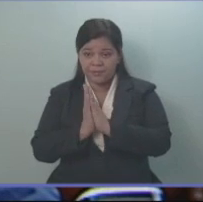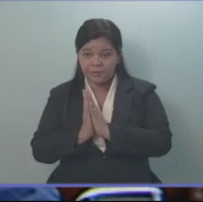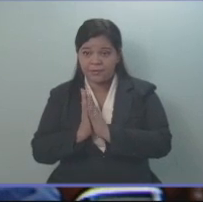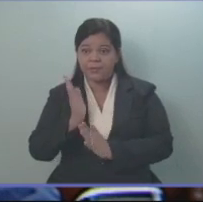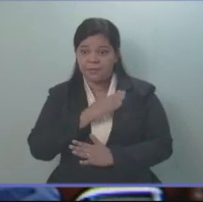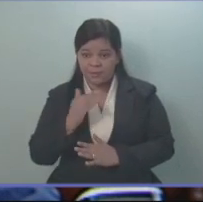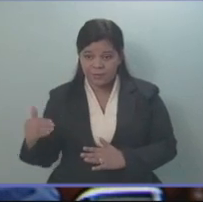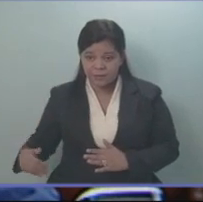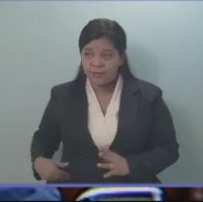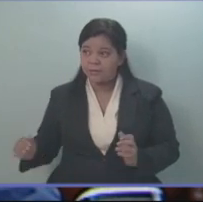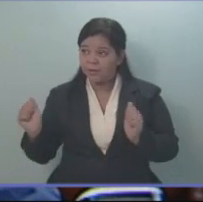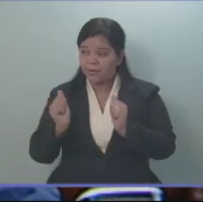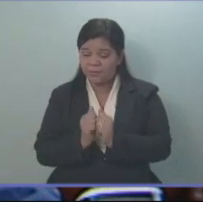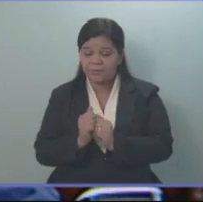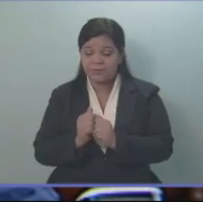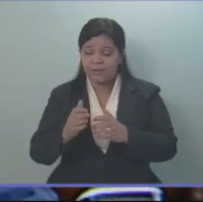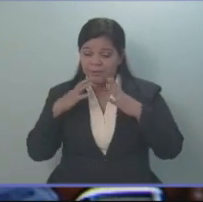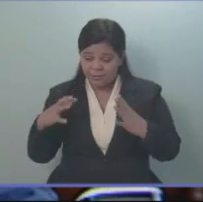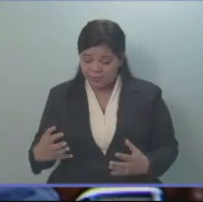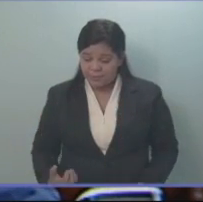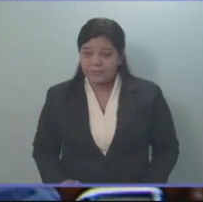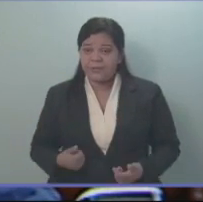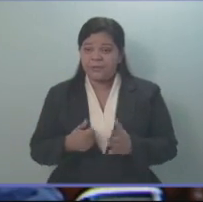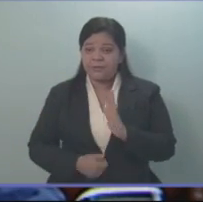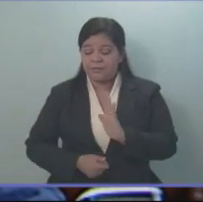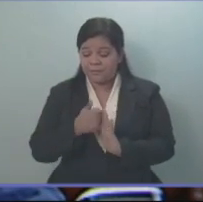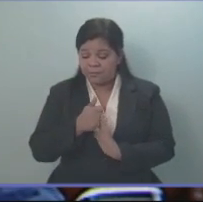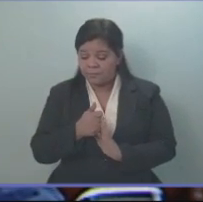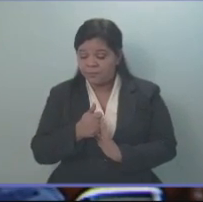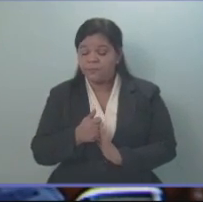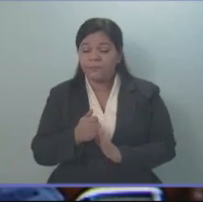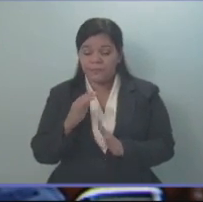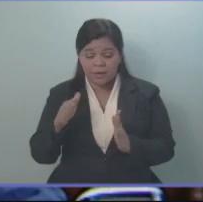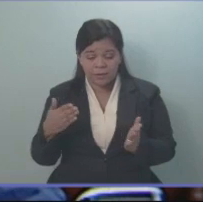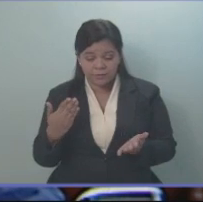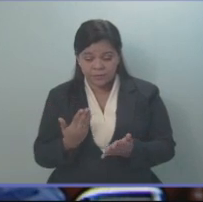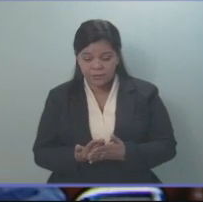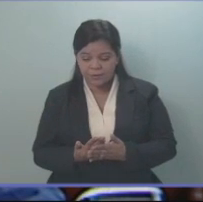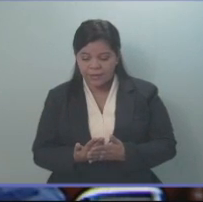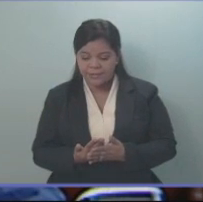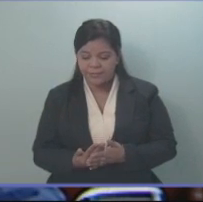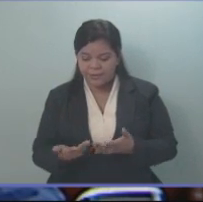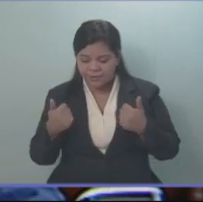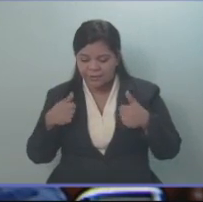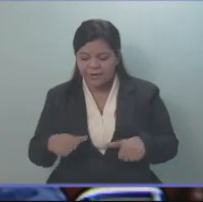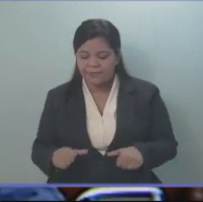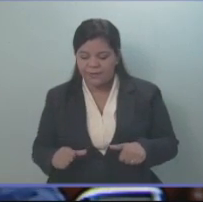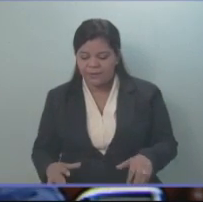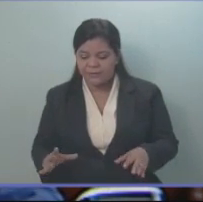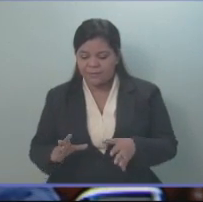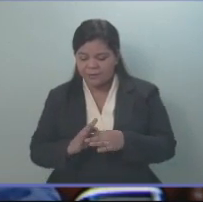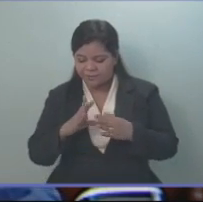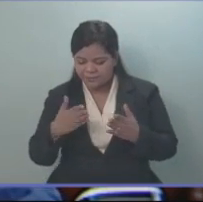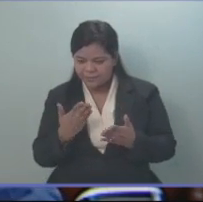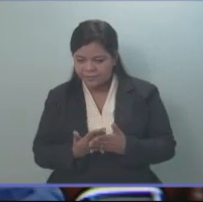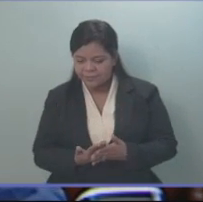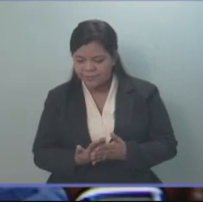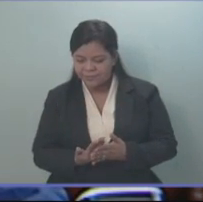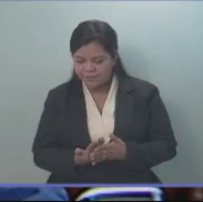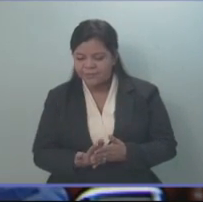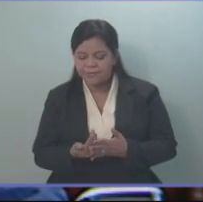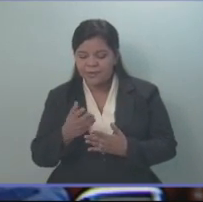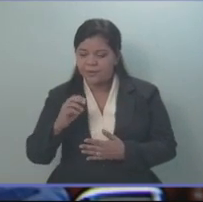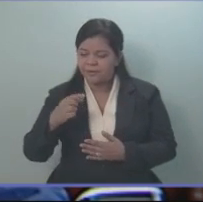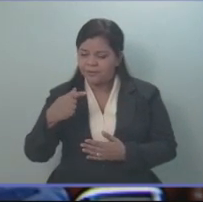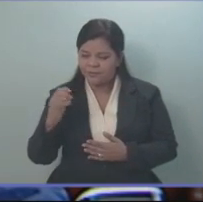República y al gobierno que no se quede callado ante esta opresión y ante este maltrato que la dictadura Ortega